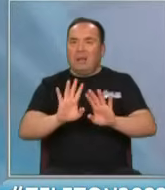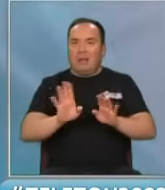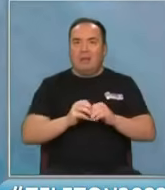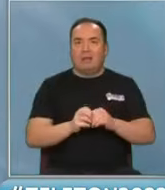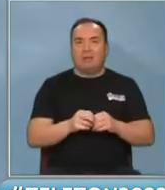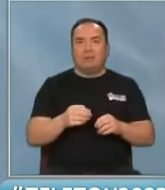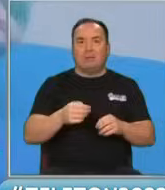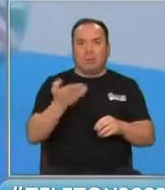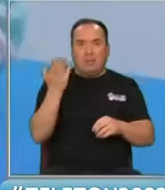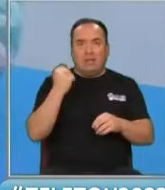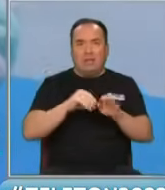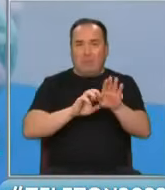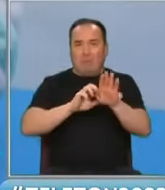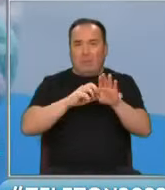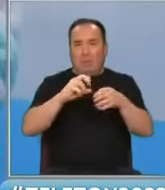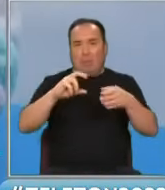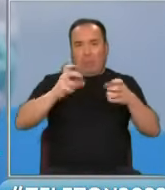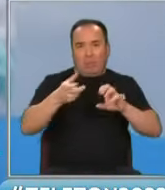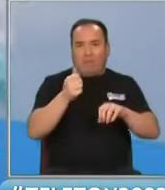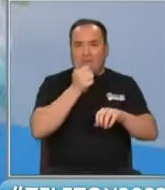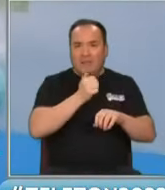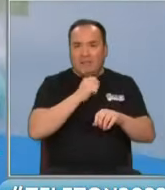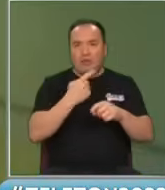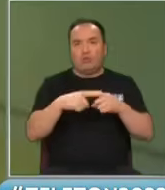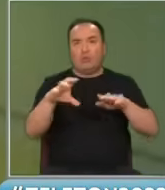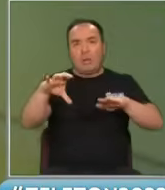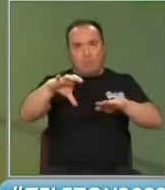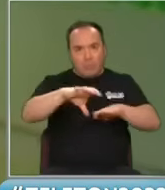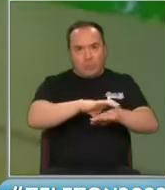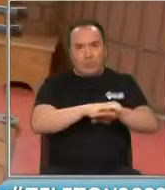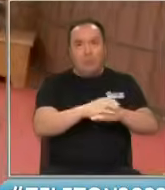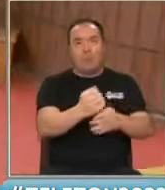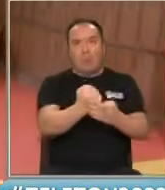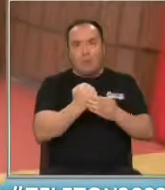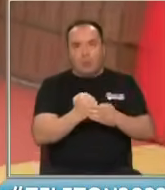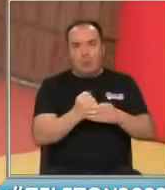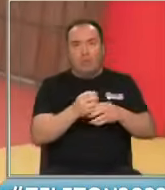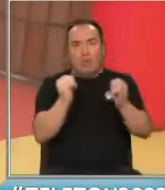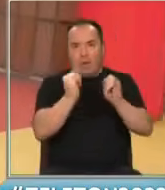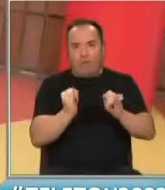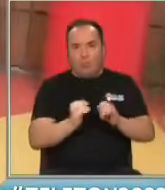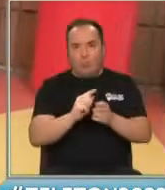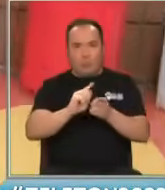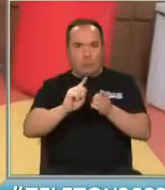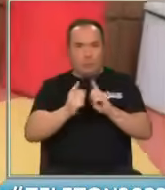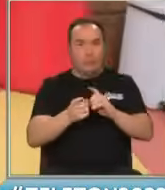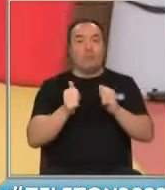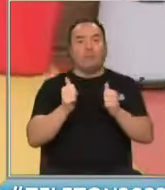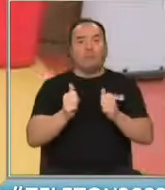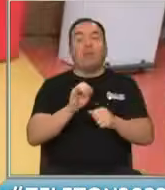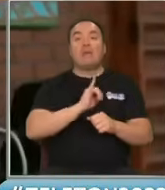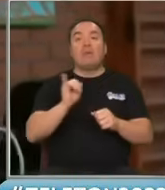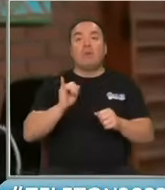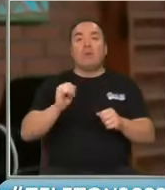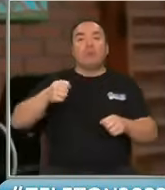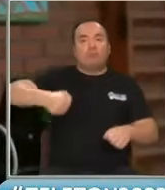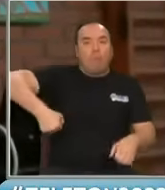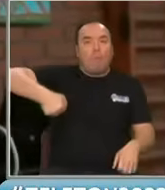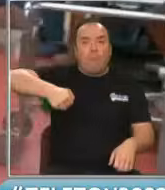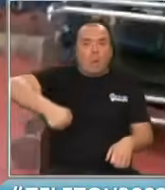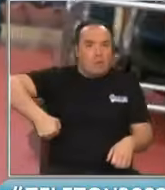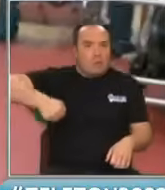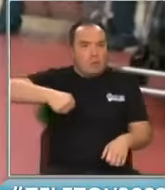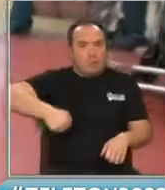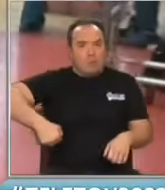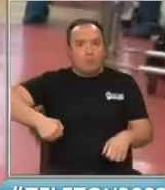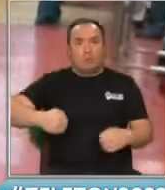el pie formado. Me ayudaron la órtesis y ahora tengo el pie formado. Y después, los bastones.